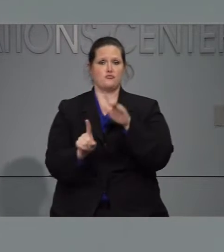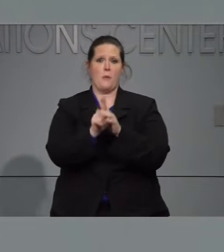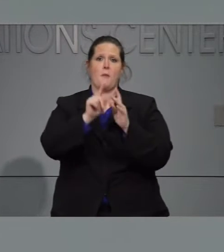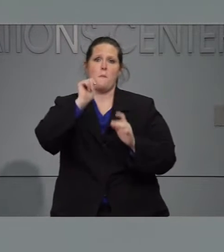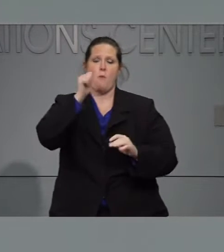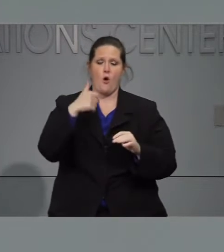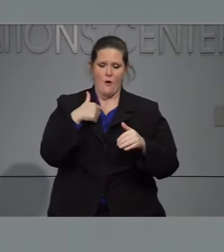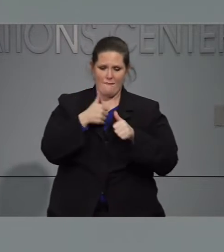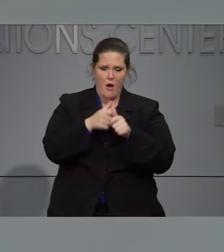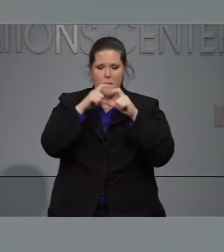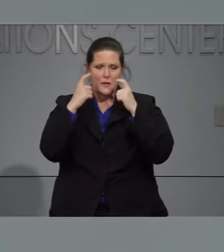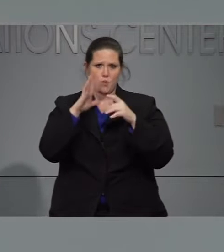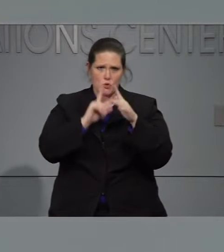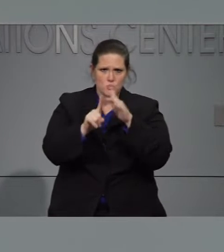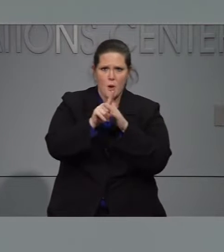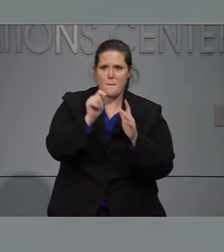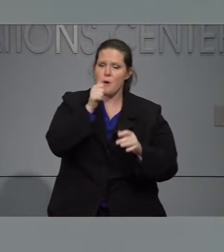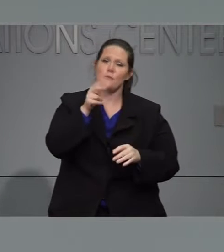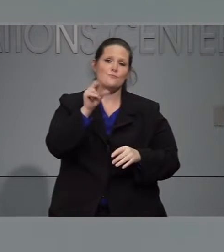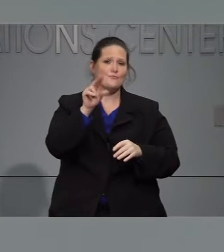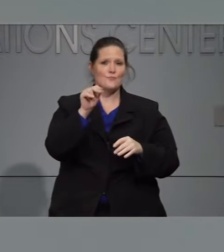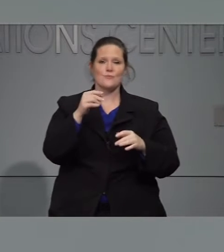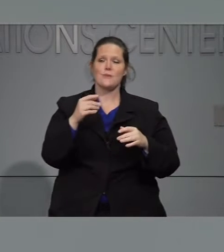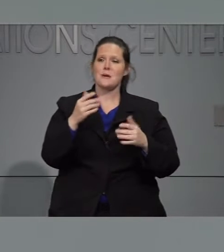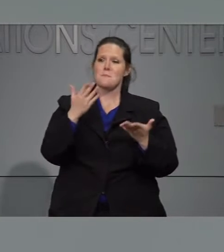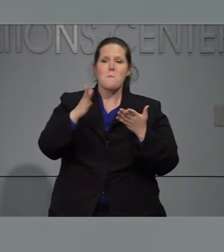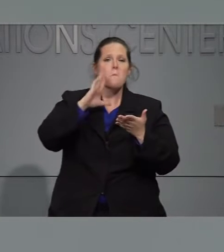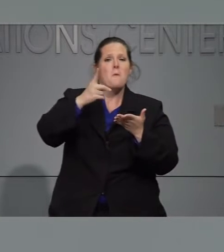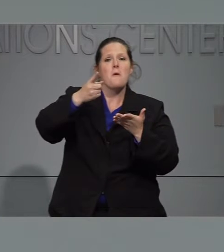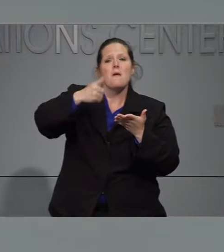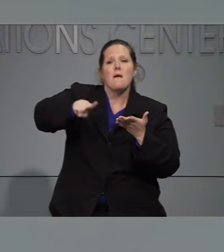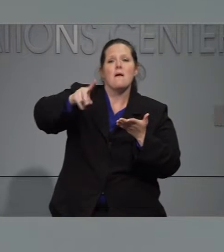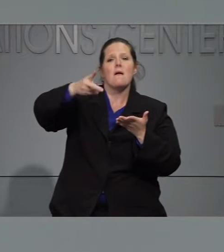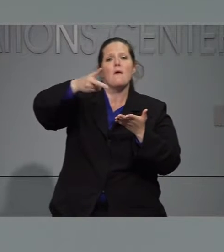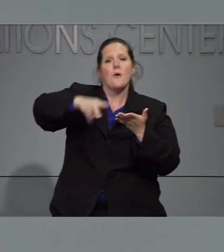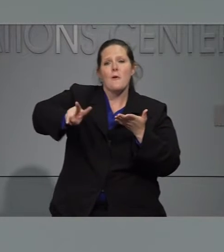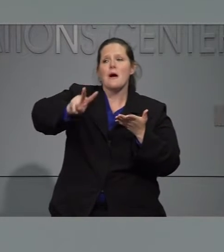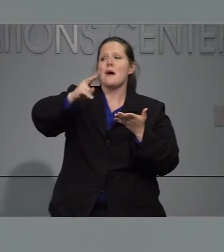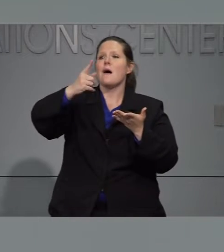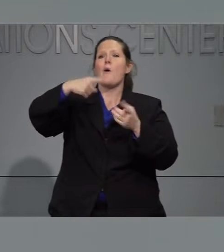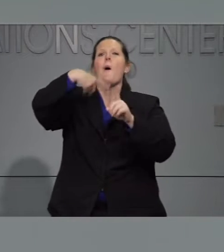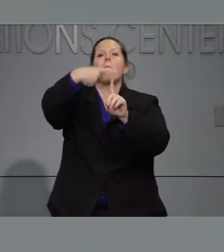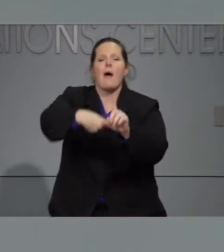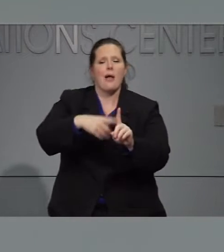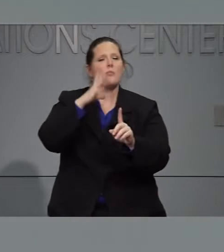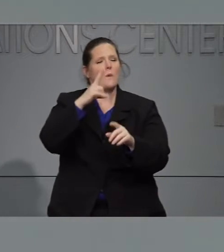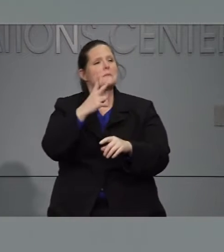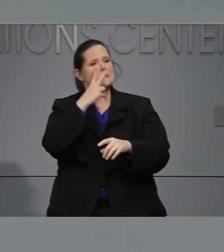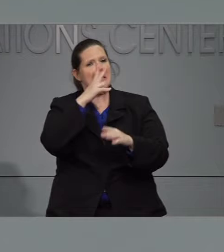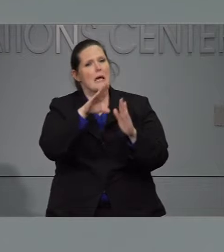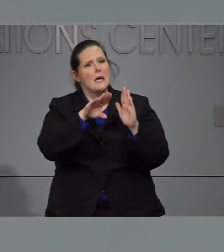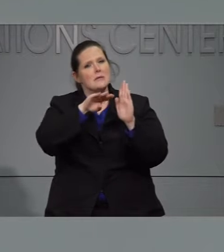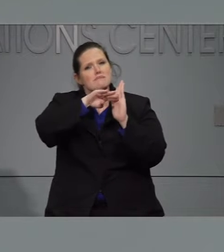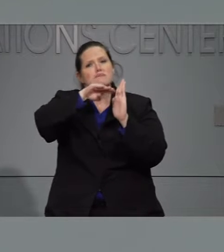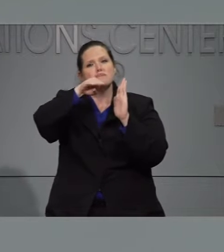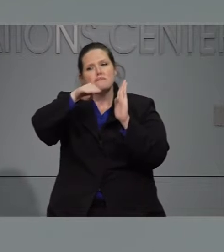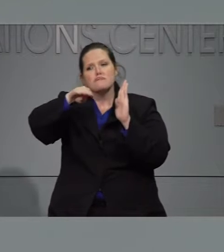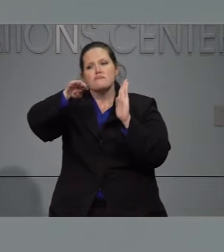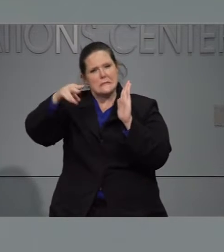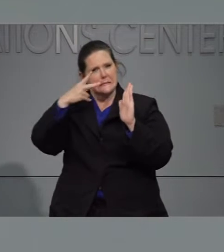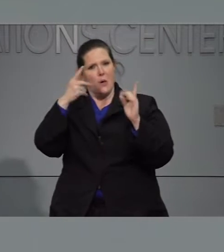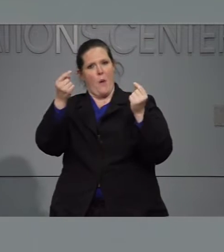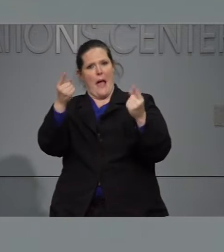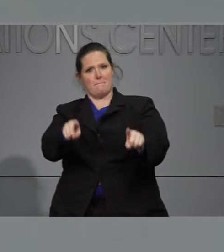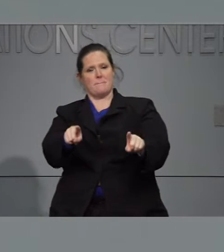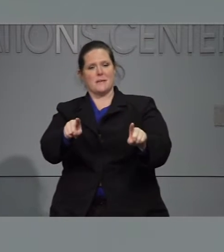semanas, a un mes. Y bajar la propagación requiere un esfuerzo continuo de parte de todos nosotros. Pero que quede claro este último